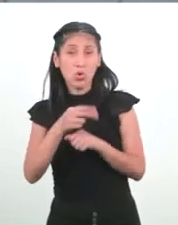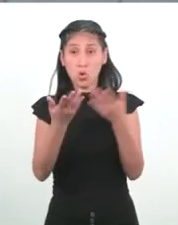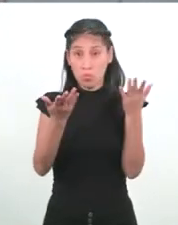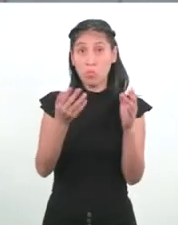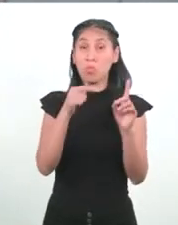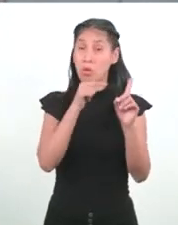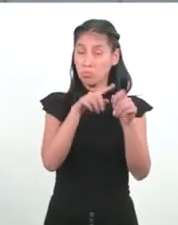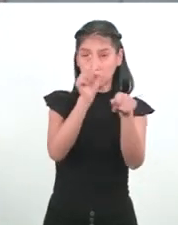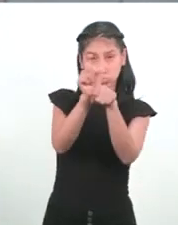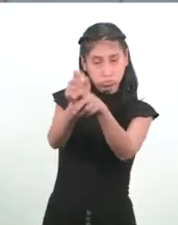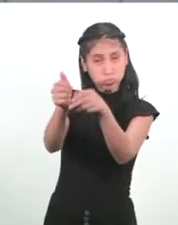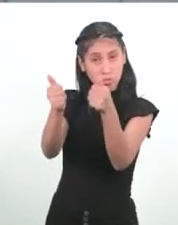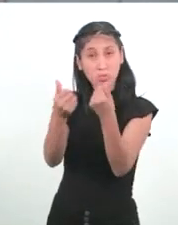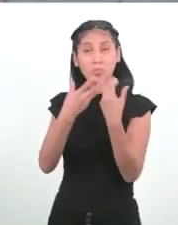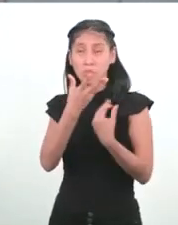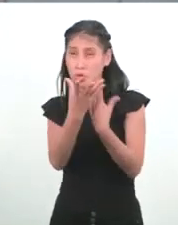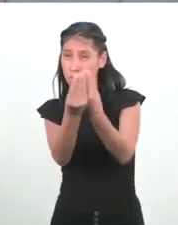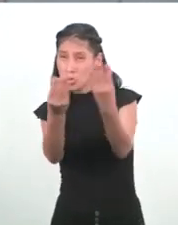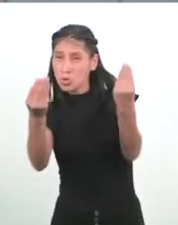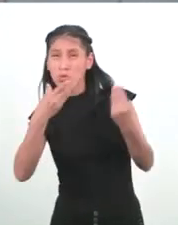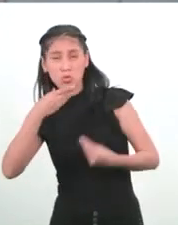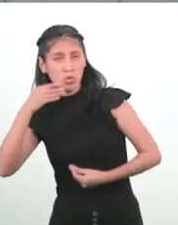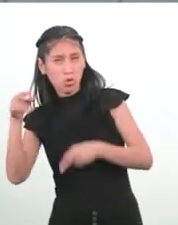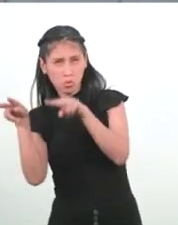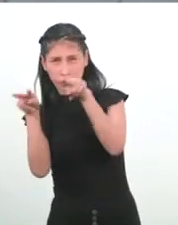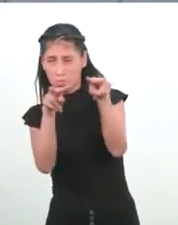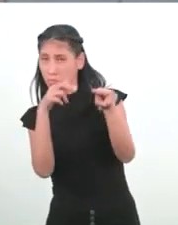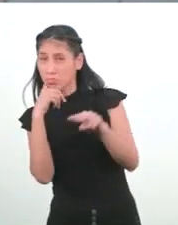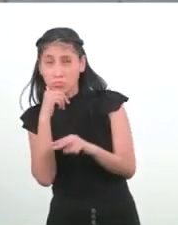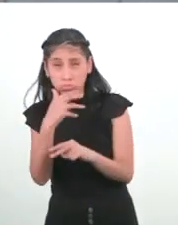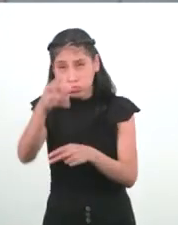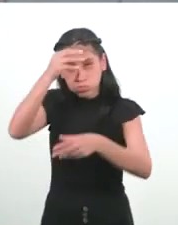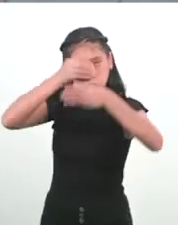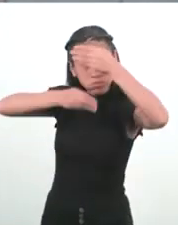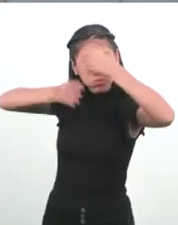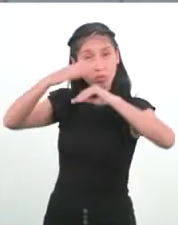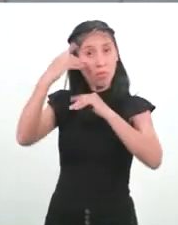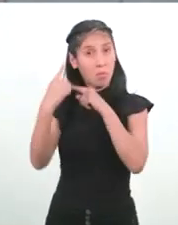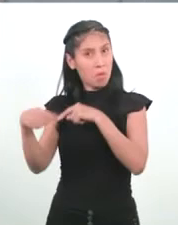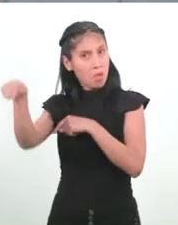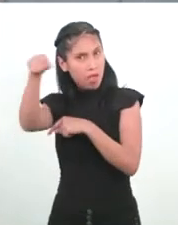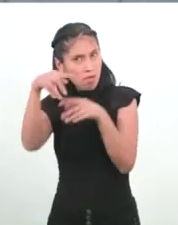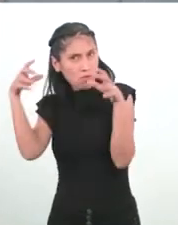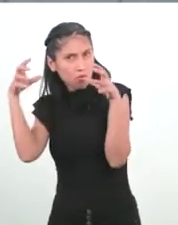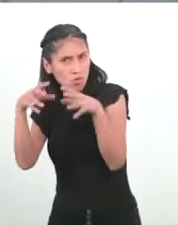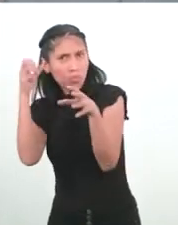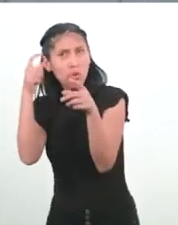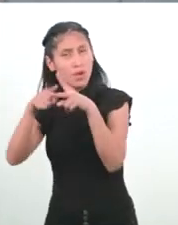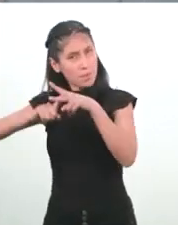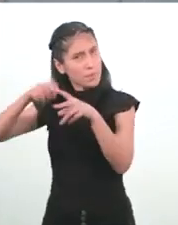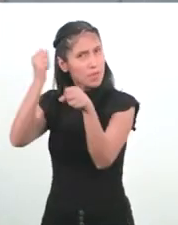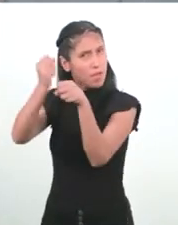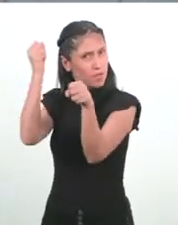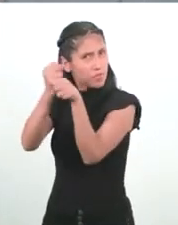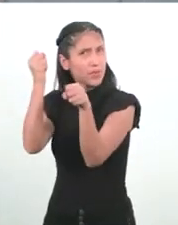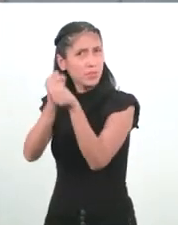jóvenes han podido acceder a nuevas oportunidades laborales e incluso han podido desarrollar sus propios